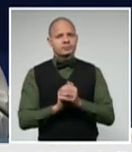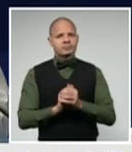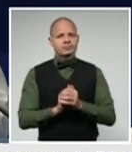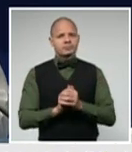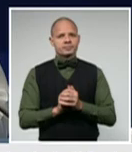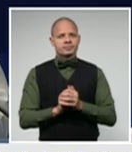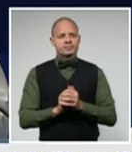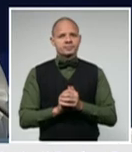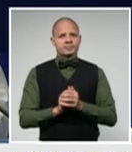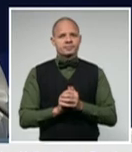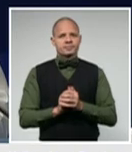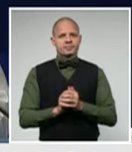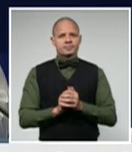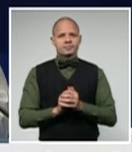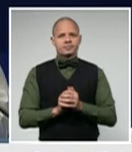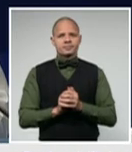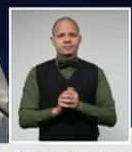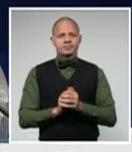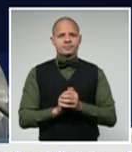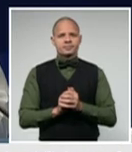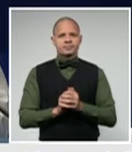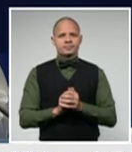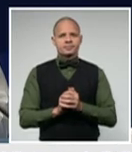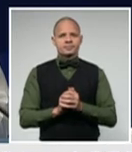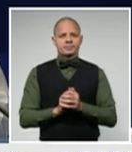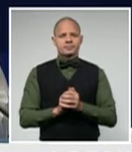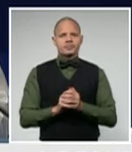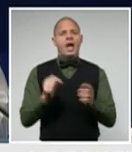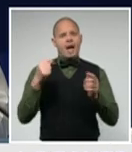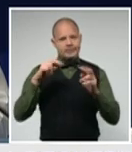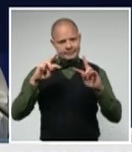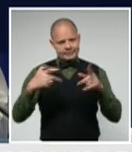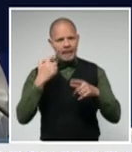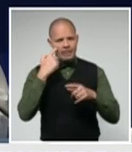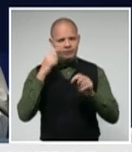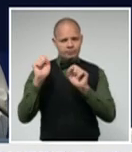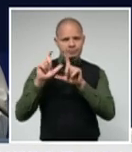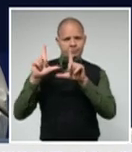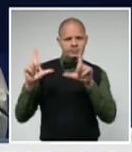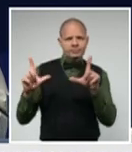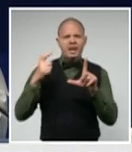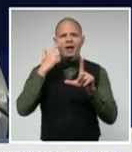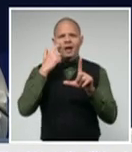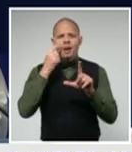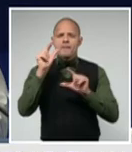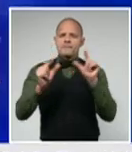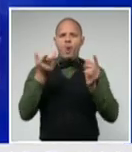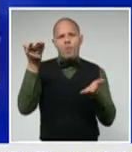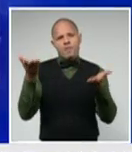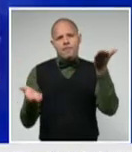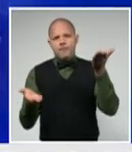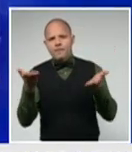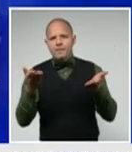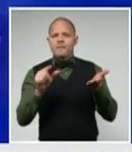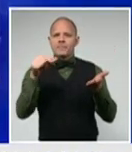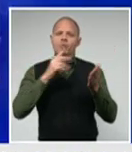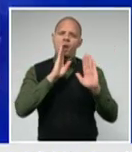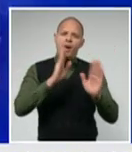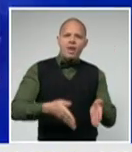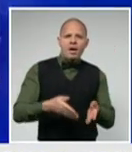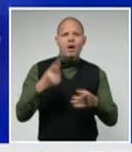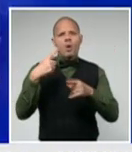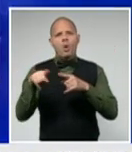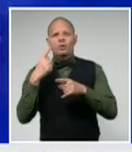final, ahí Lilian nos ayuda con el gráfico de los casos, fallecidos y por ciento de letalidad, donde vamos